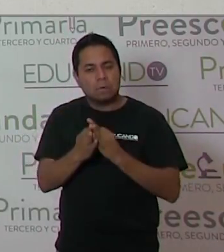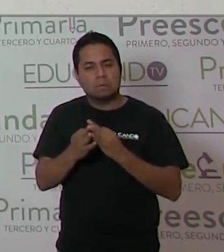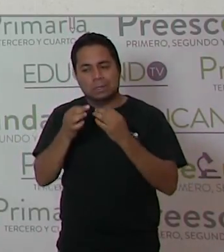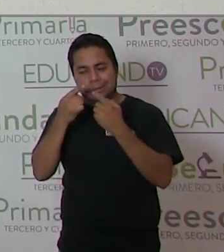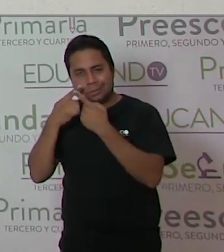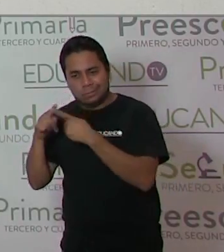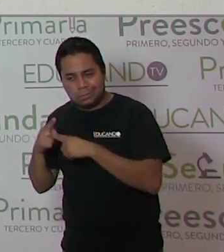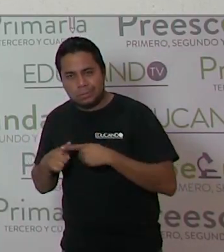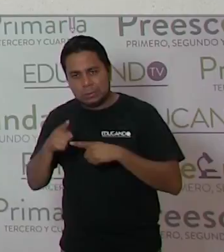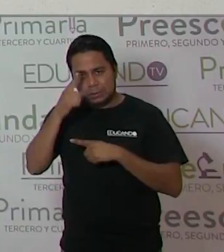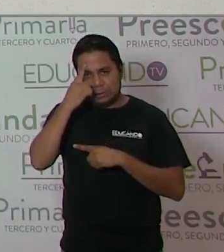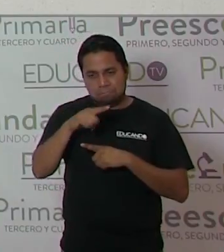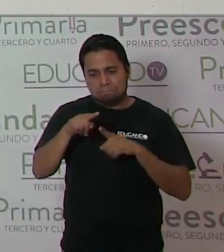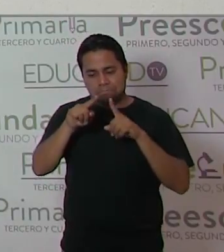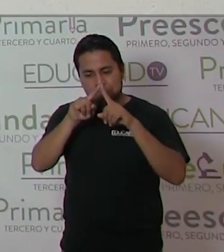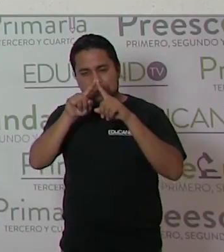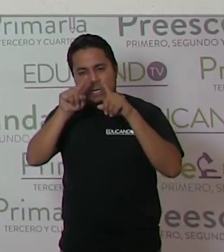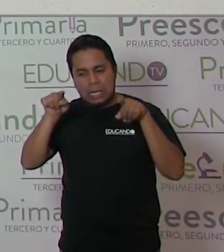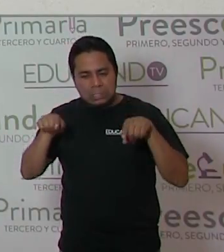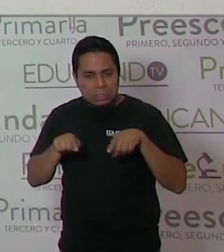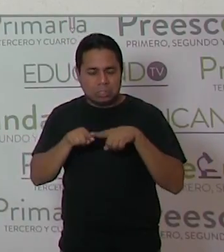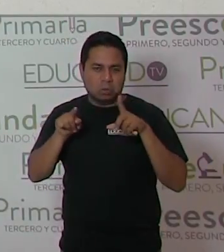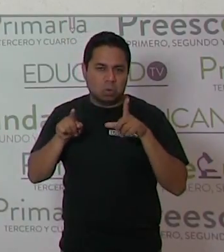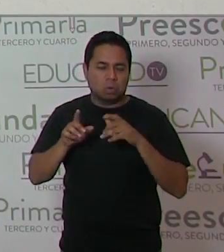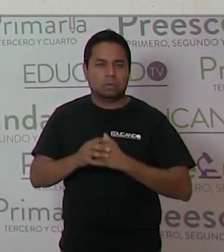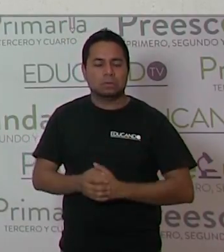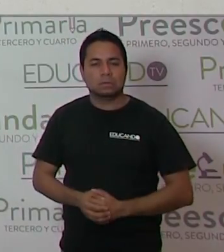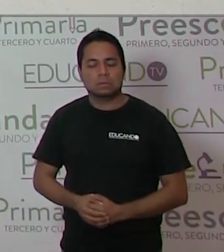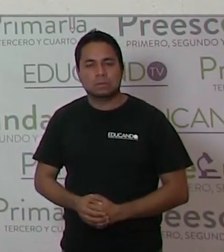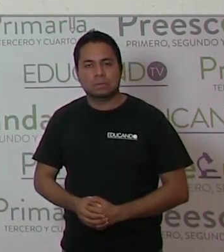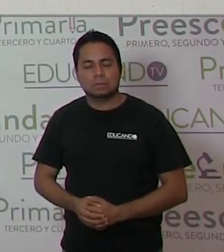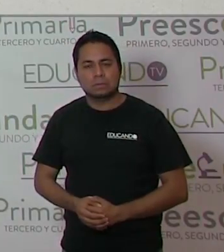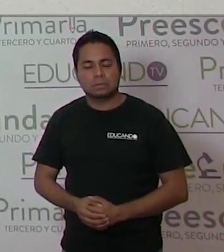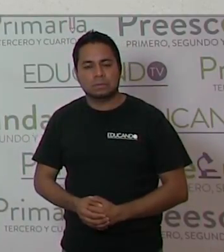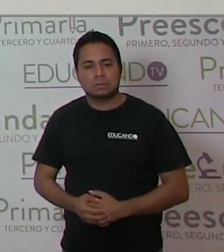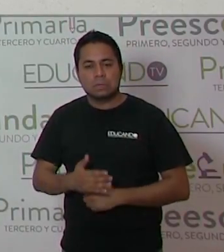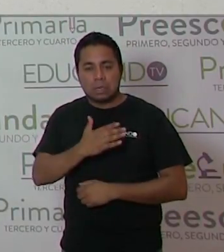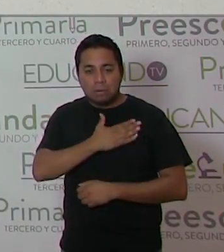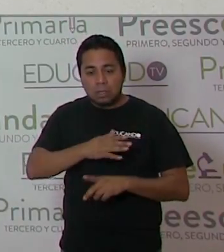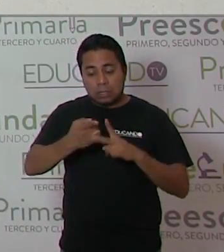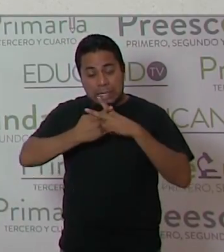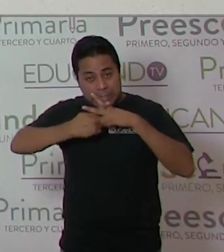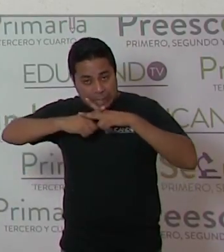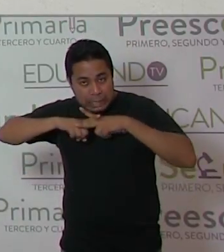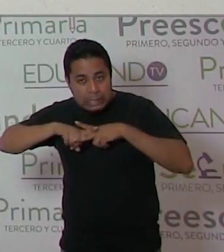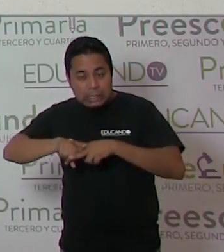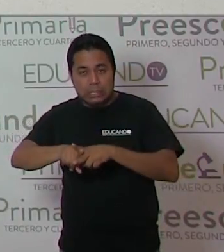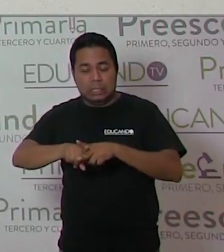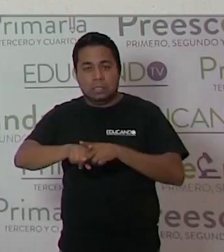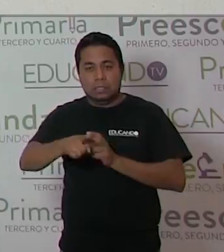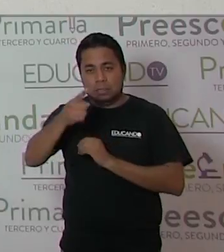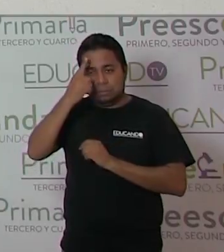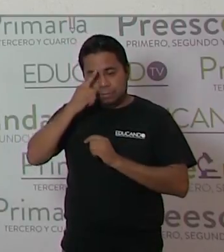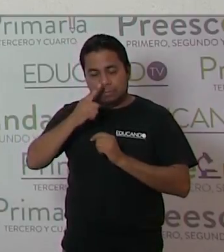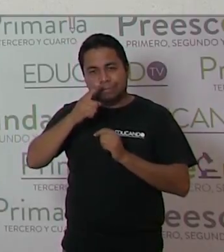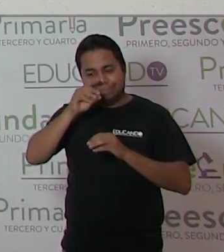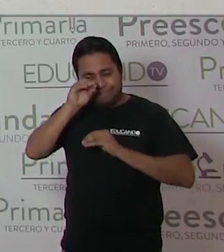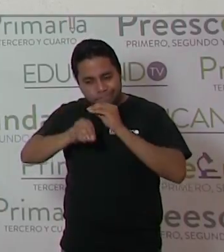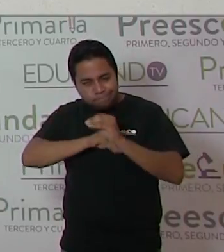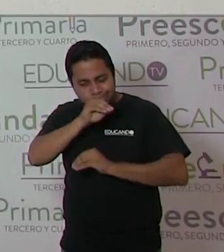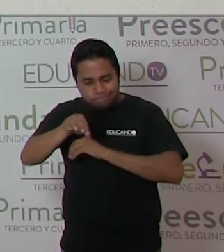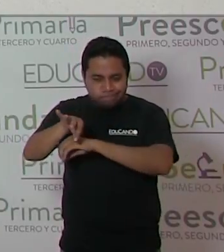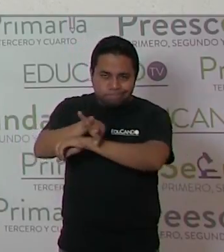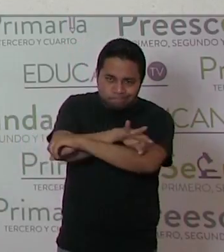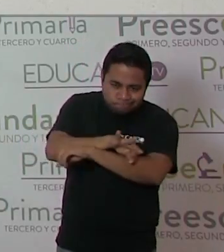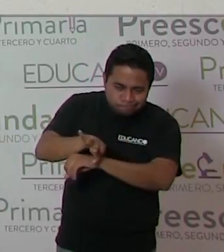figuras parecidas al cilindro. ¿Sí? Bueno, empecemos entonces a